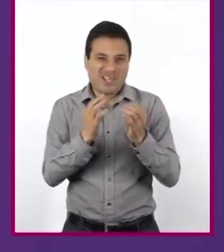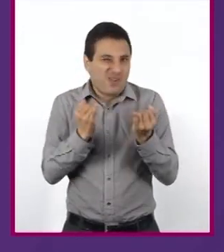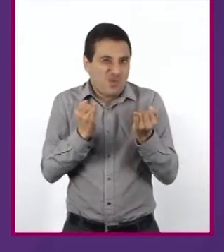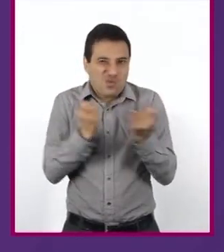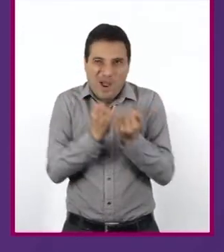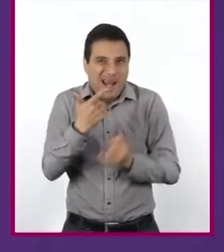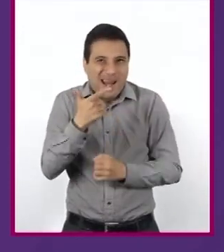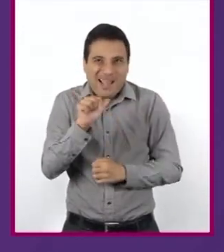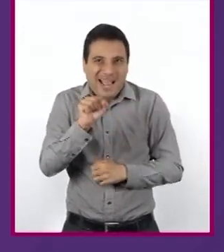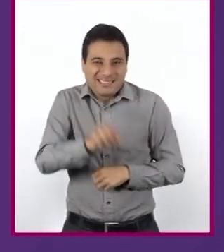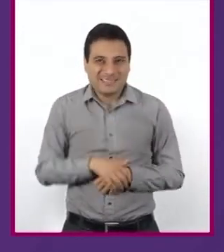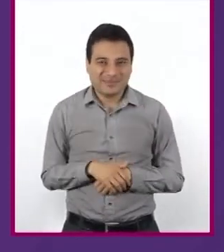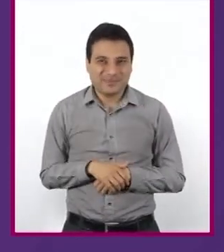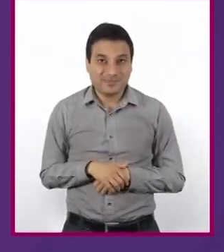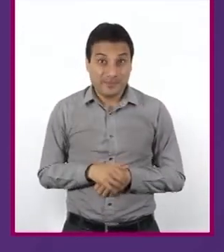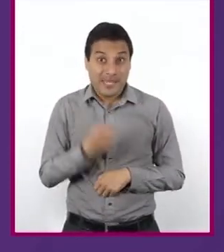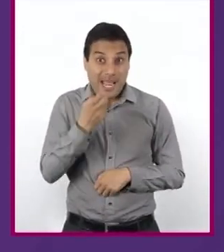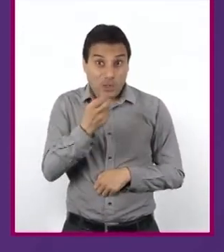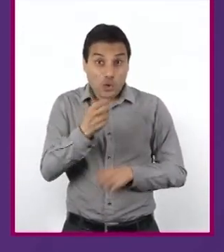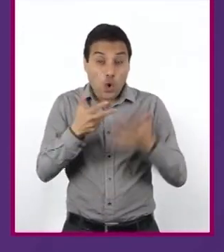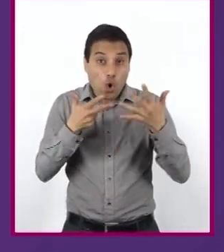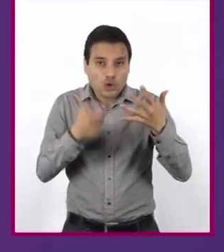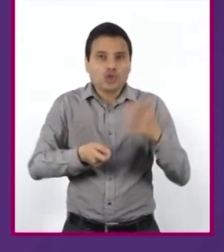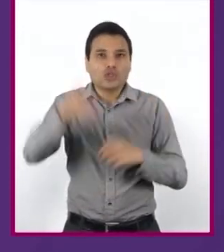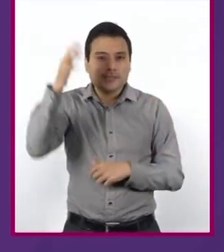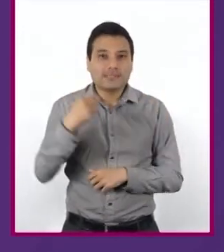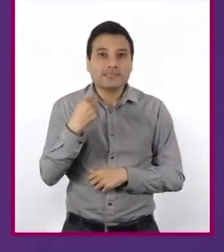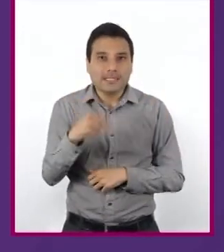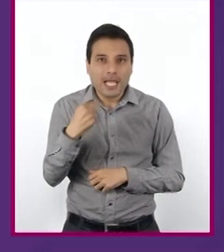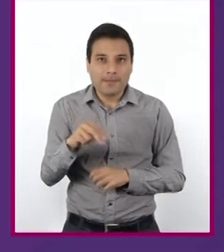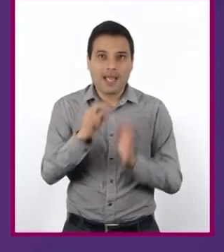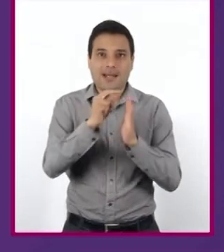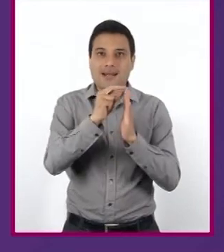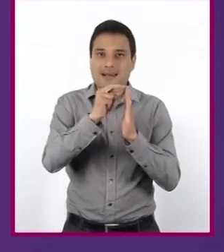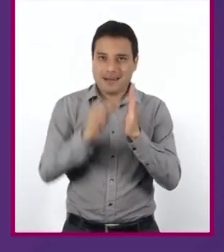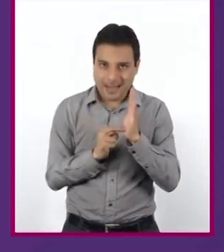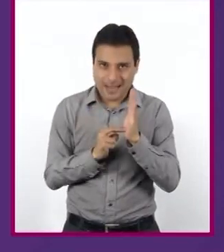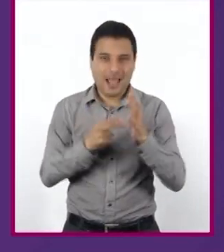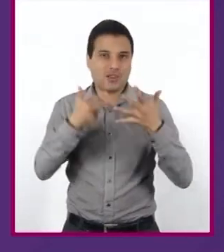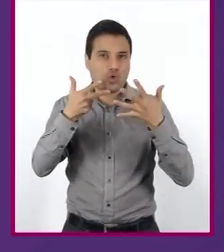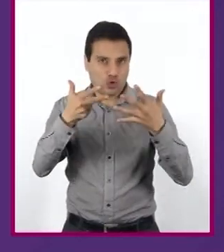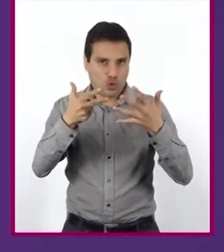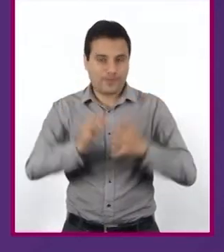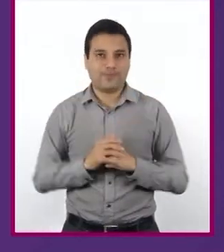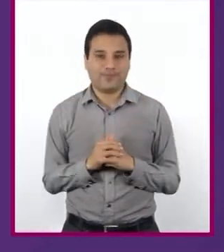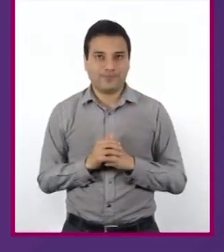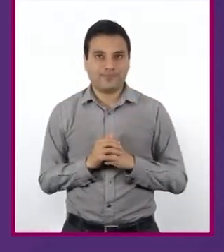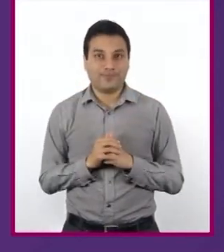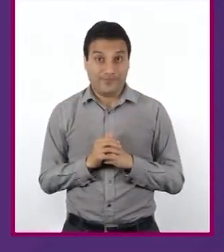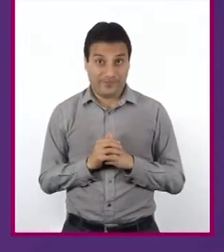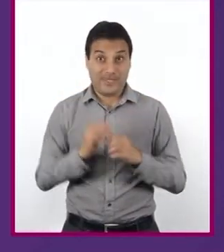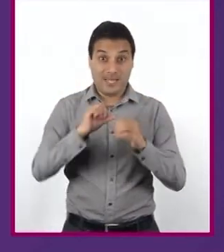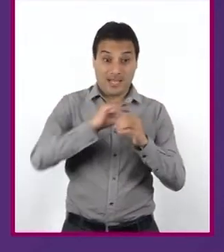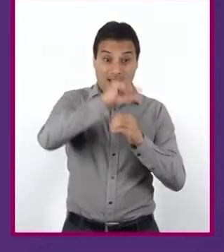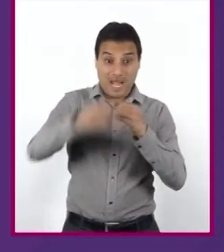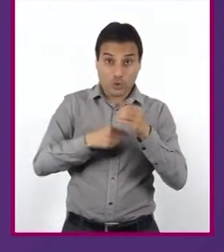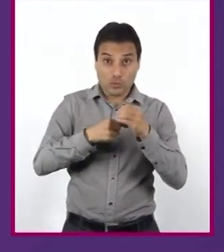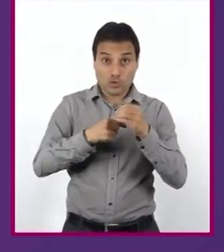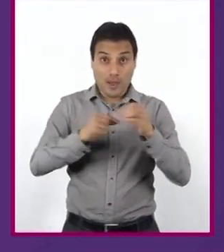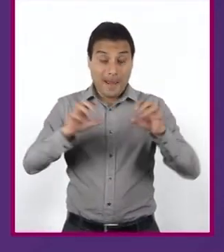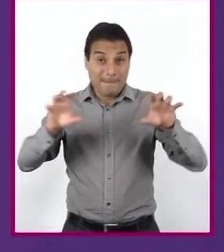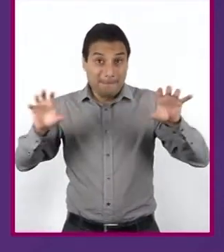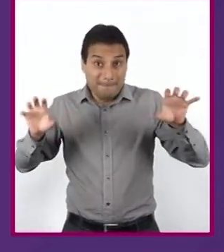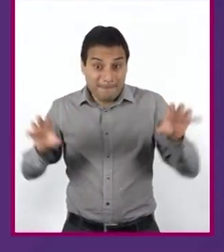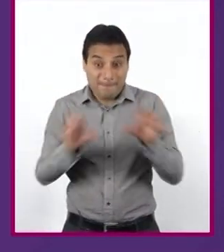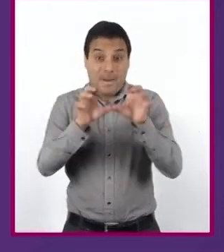nobles. Esta tendencia se conoce como regla del octeto. Cuando los átomos chocan y se unen